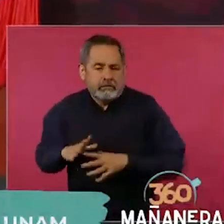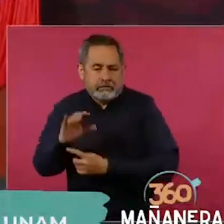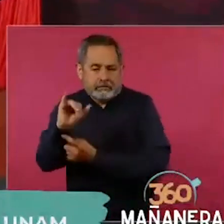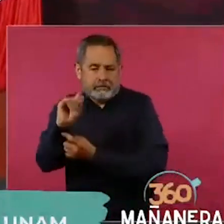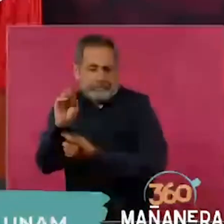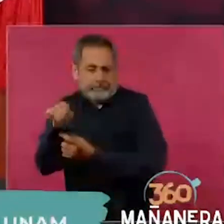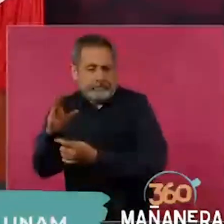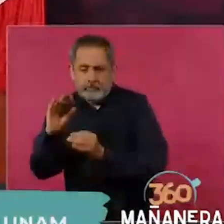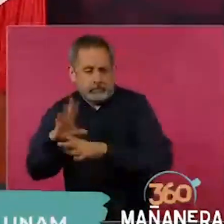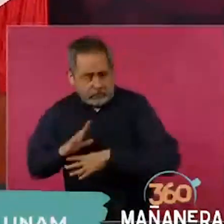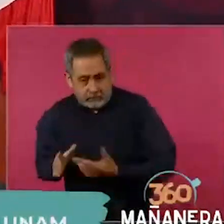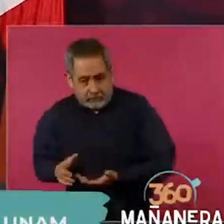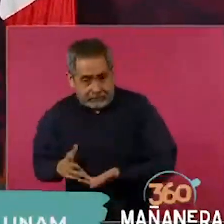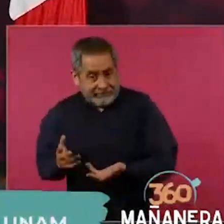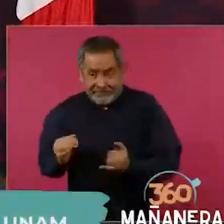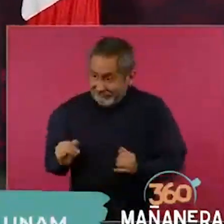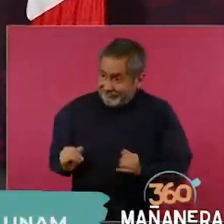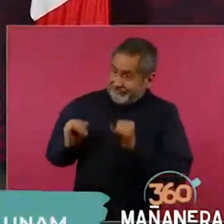Y en el Instituto